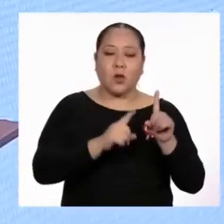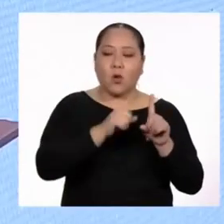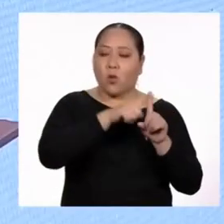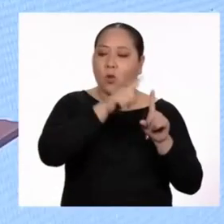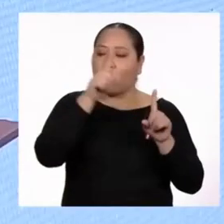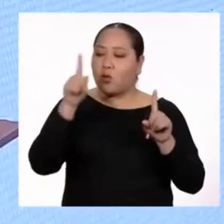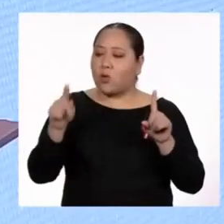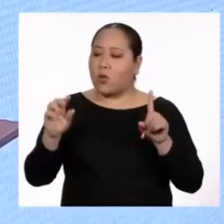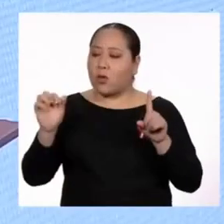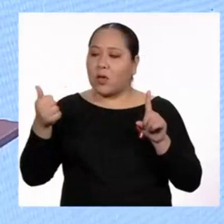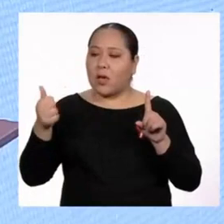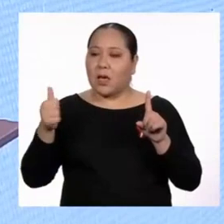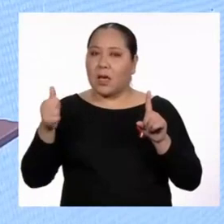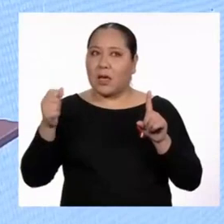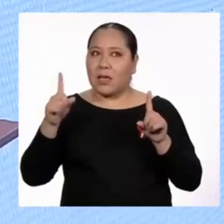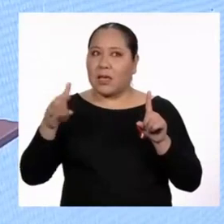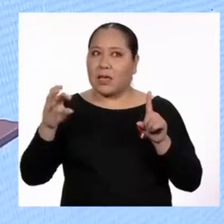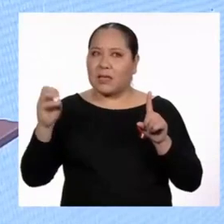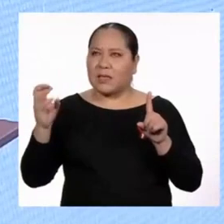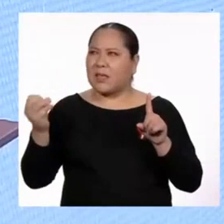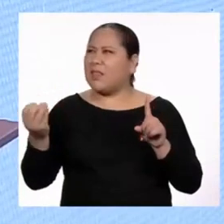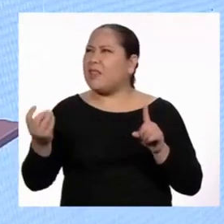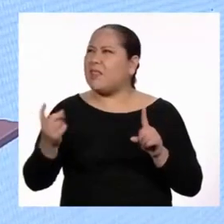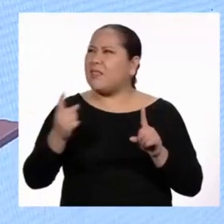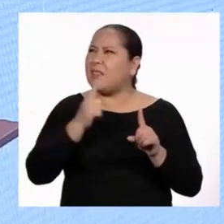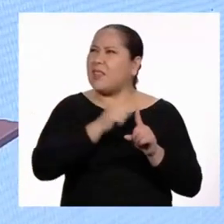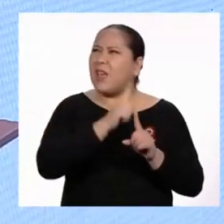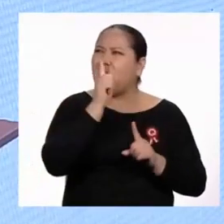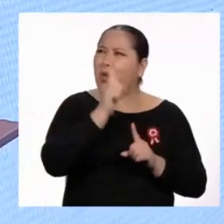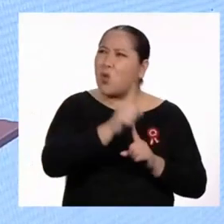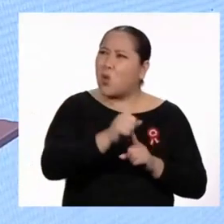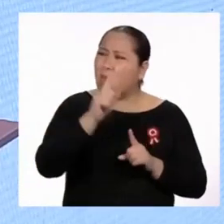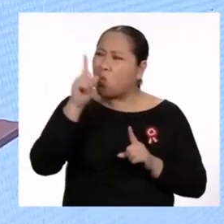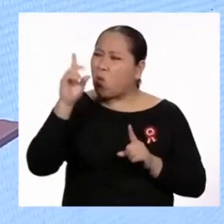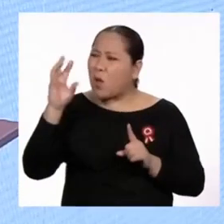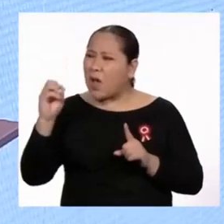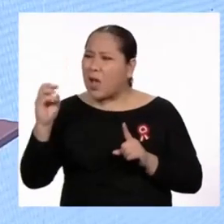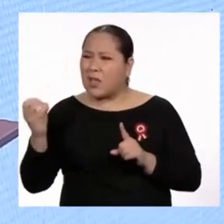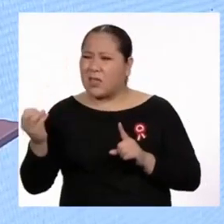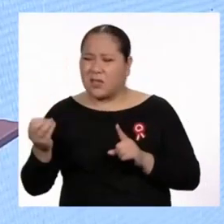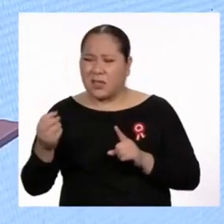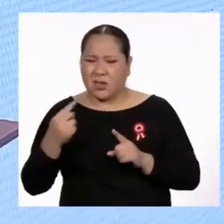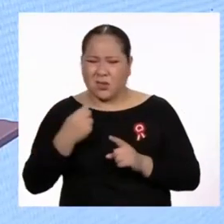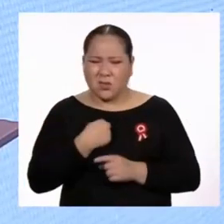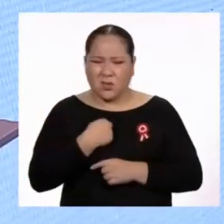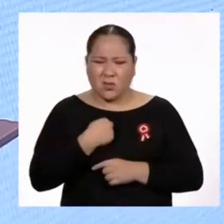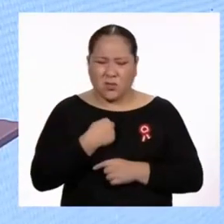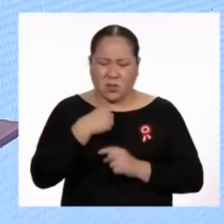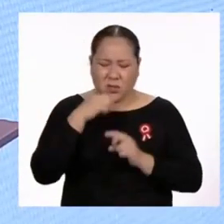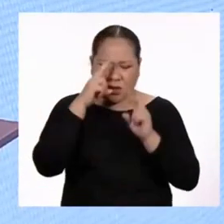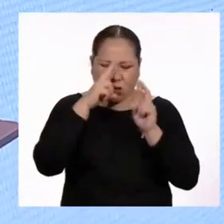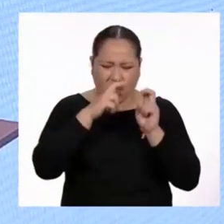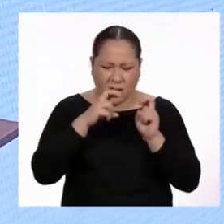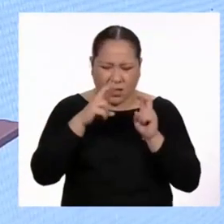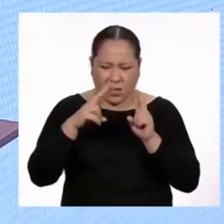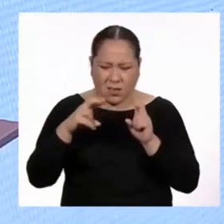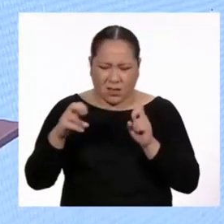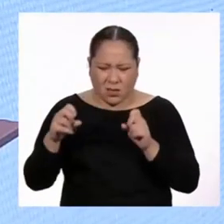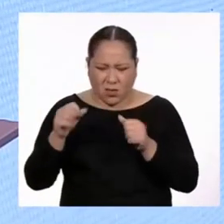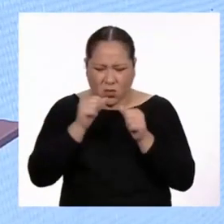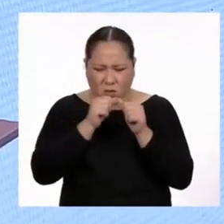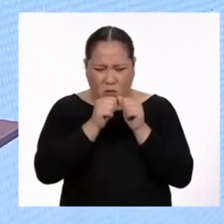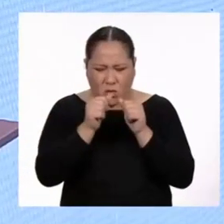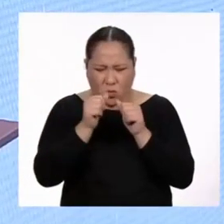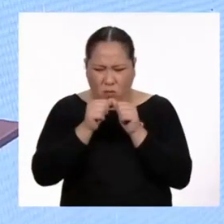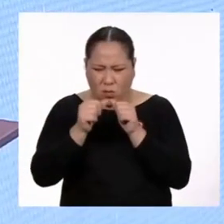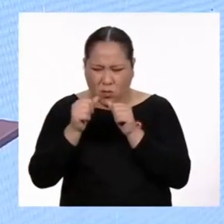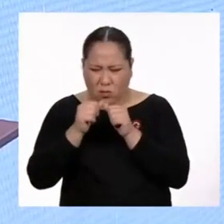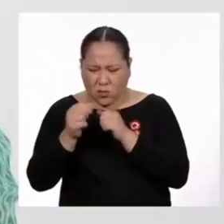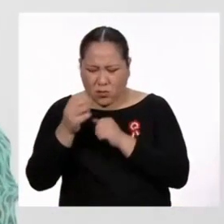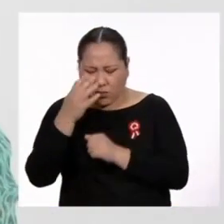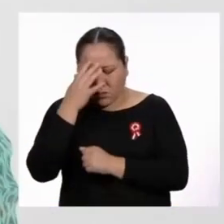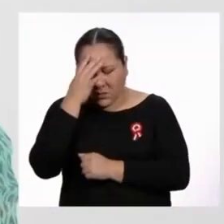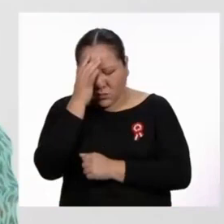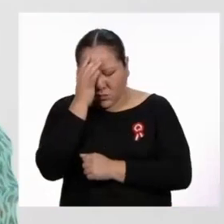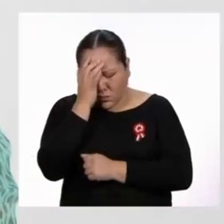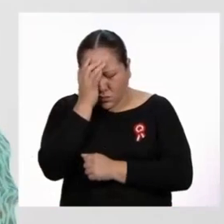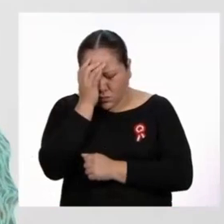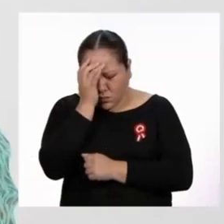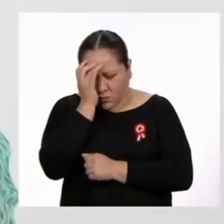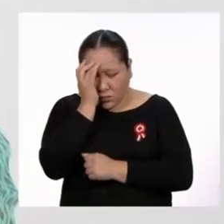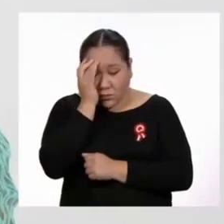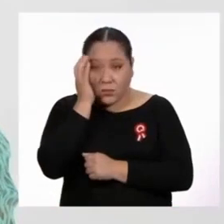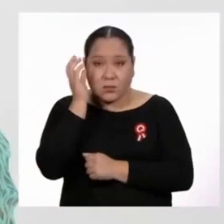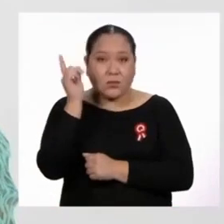100? ¿Hallar los números primos del 1 al 100? ¿Voy a tener que analizar número por número?